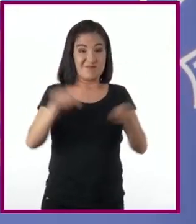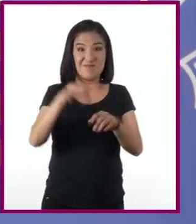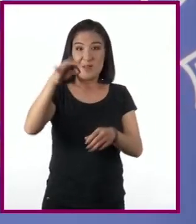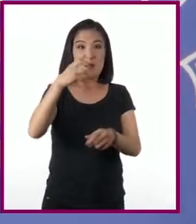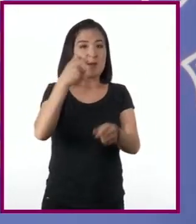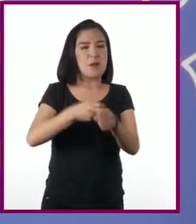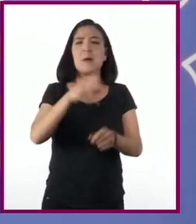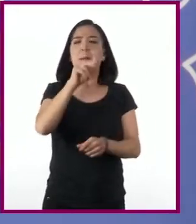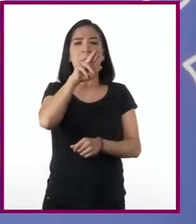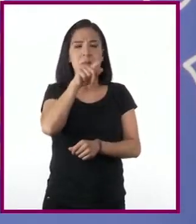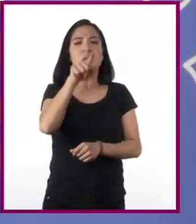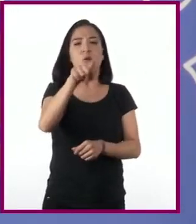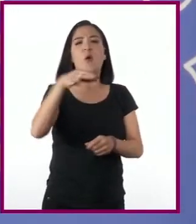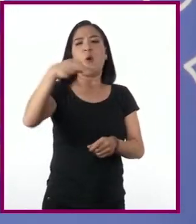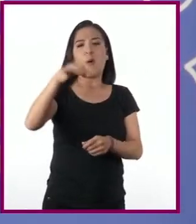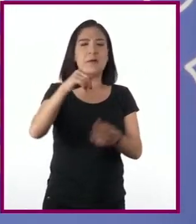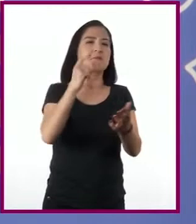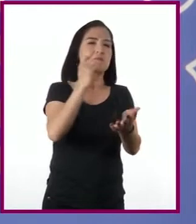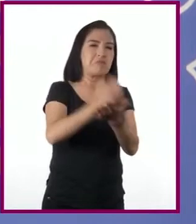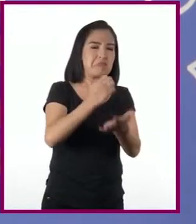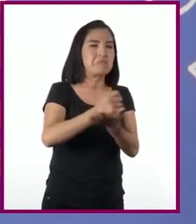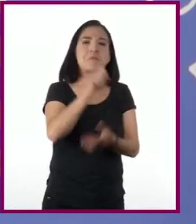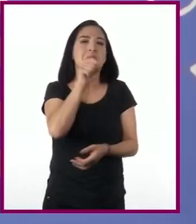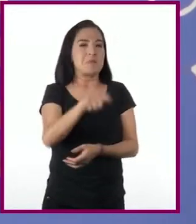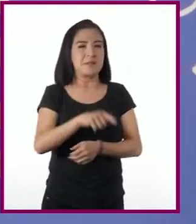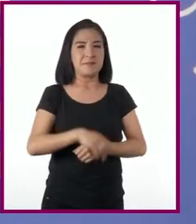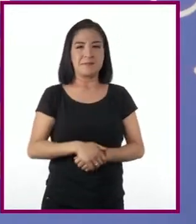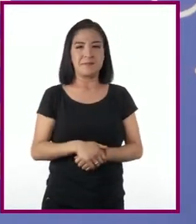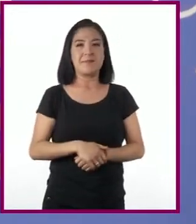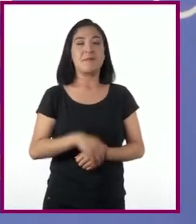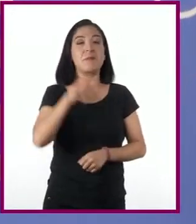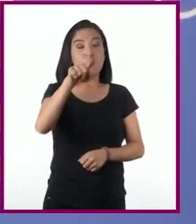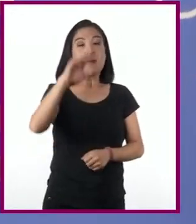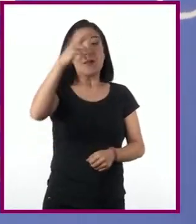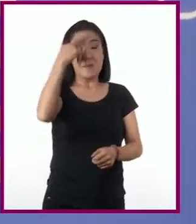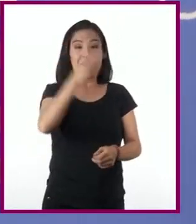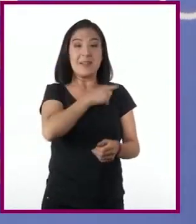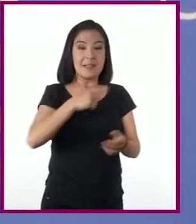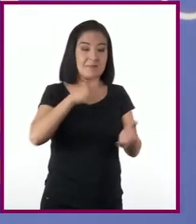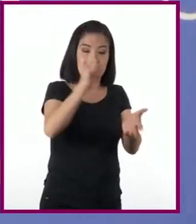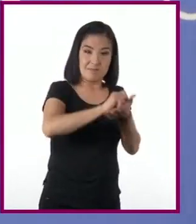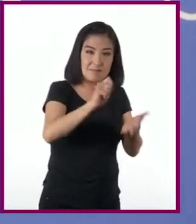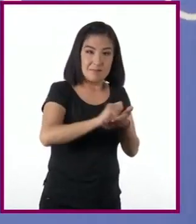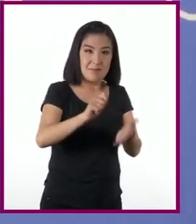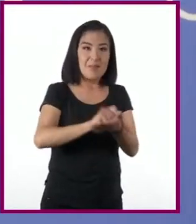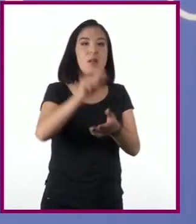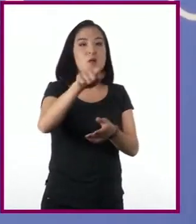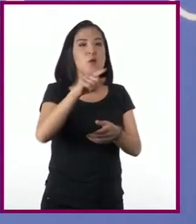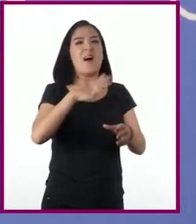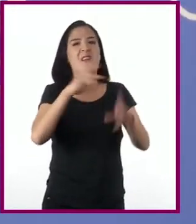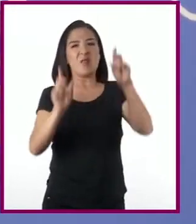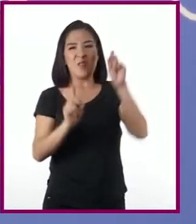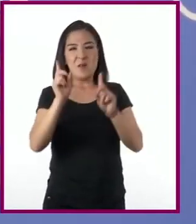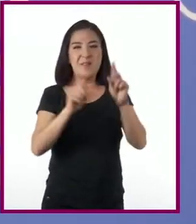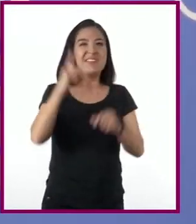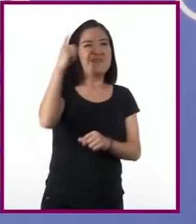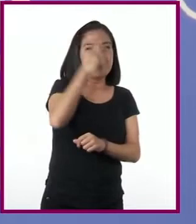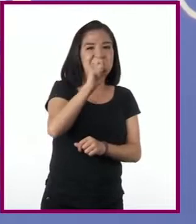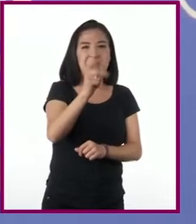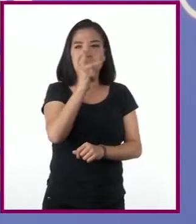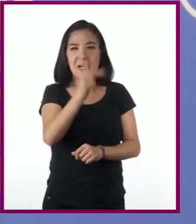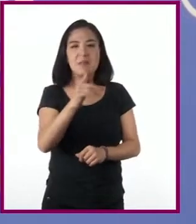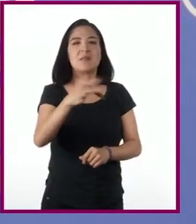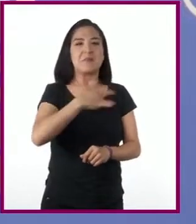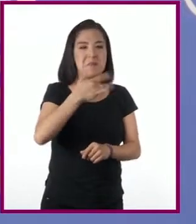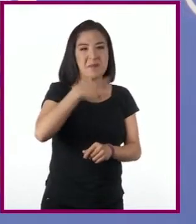preocupes, con las hojas de tu libreta será suficiente. Recuerda tomar notas y registrar las dudas, inquietudes o dificultades que te